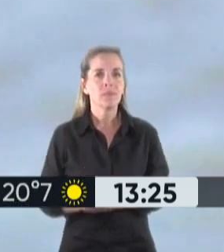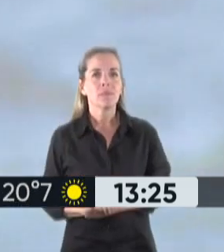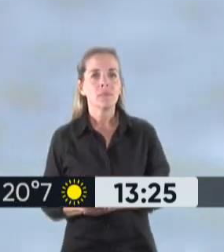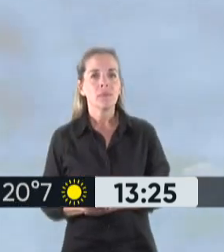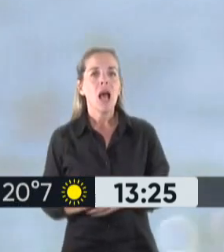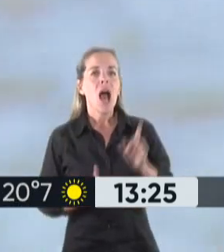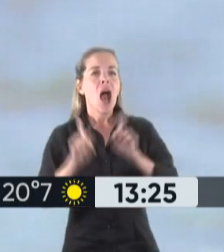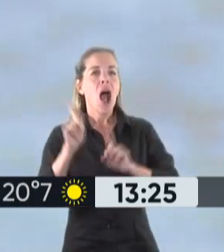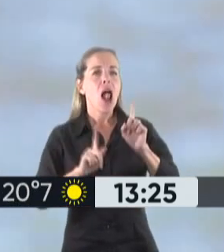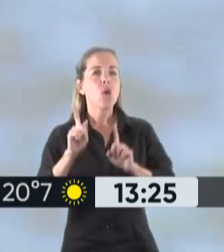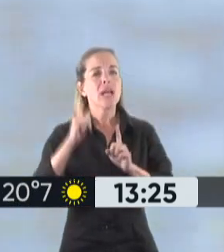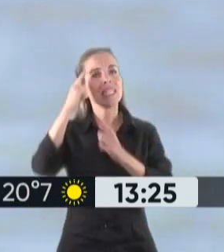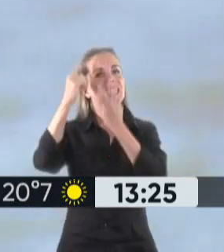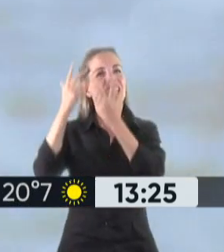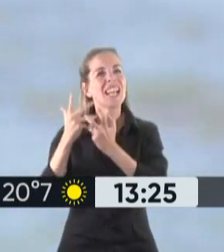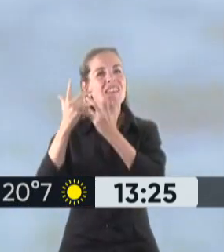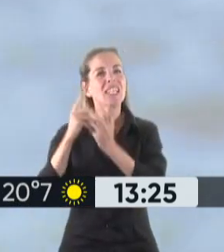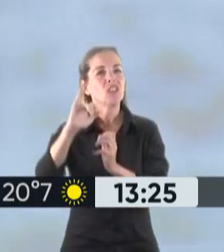Sí, algunas reflexiones.